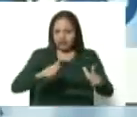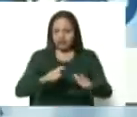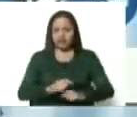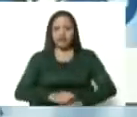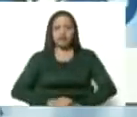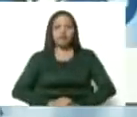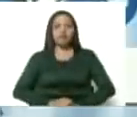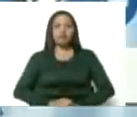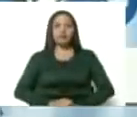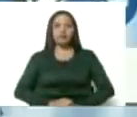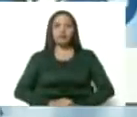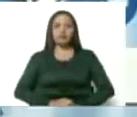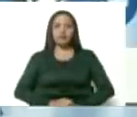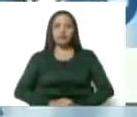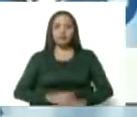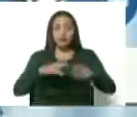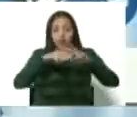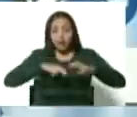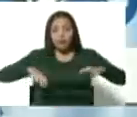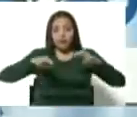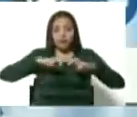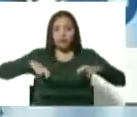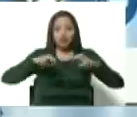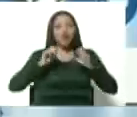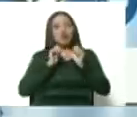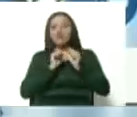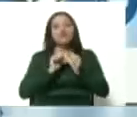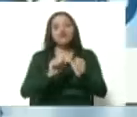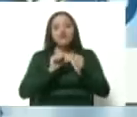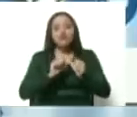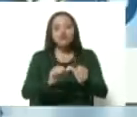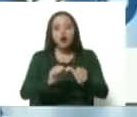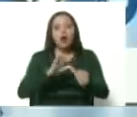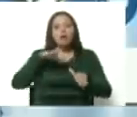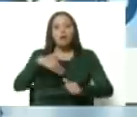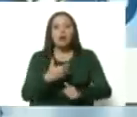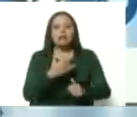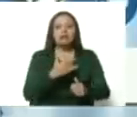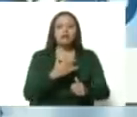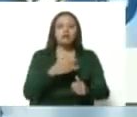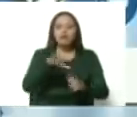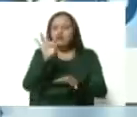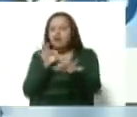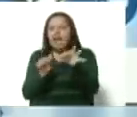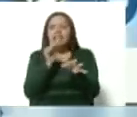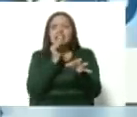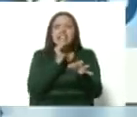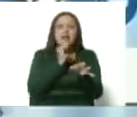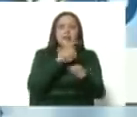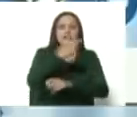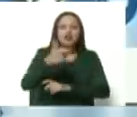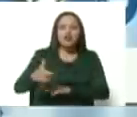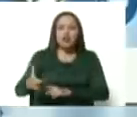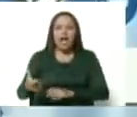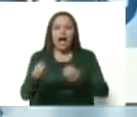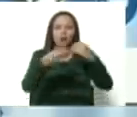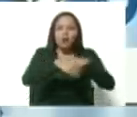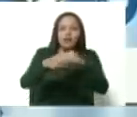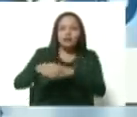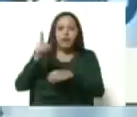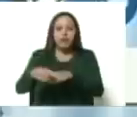Y obviamente las investigaciones continúan para establecer la identidad de los demás cómplices. Como pueden